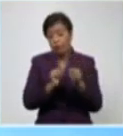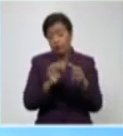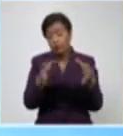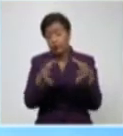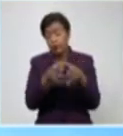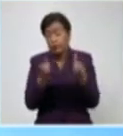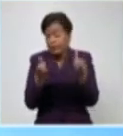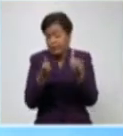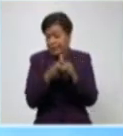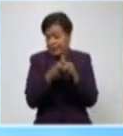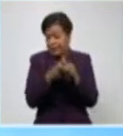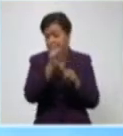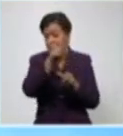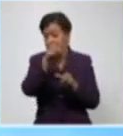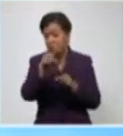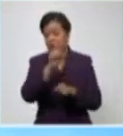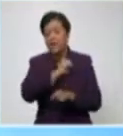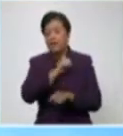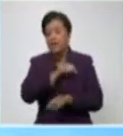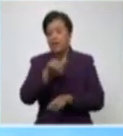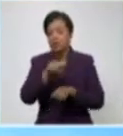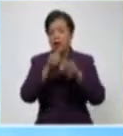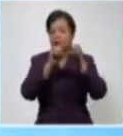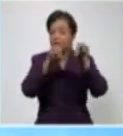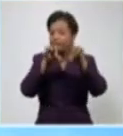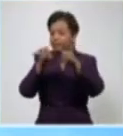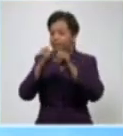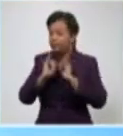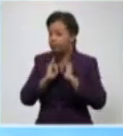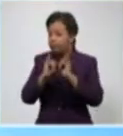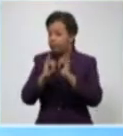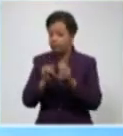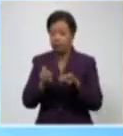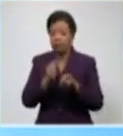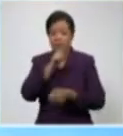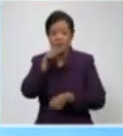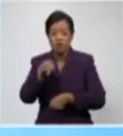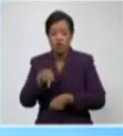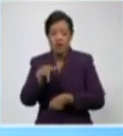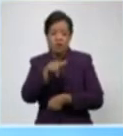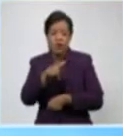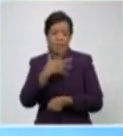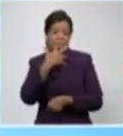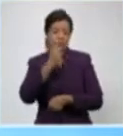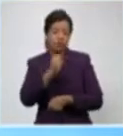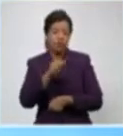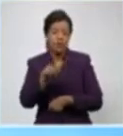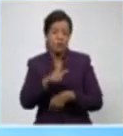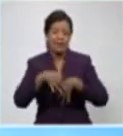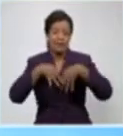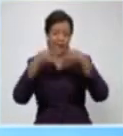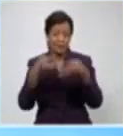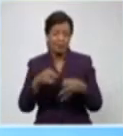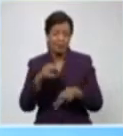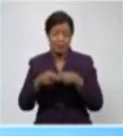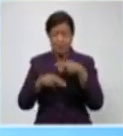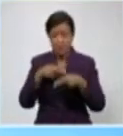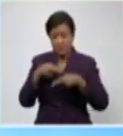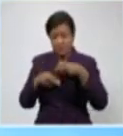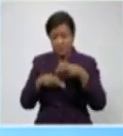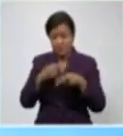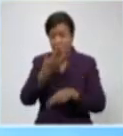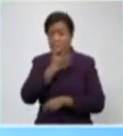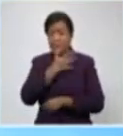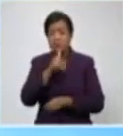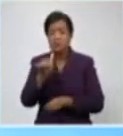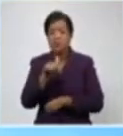reducido de personas intenta multiplicar, ganar seguidores, tratar de legitimar lo que hacen, como si fuese un